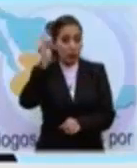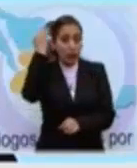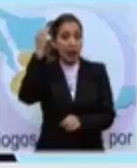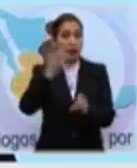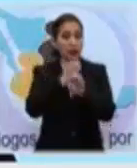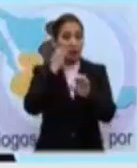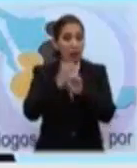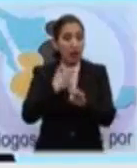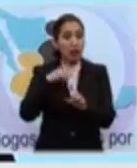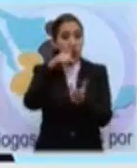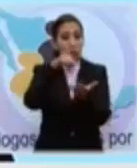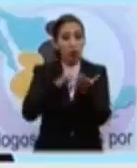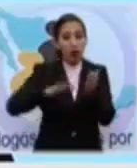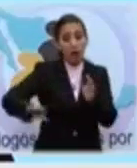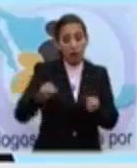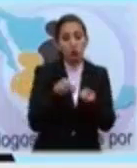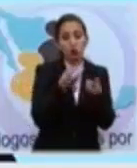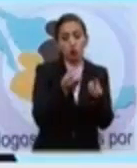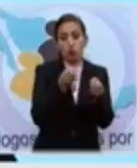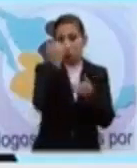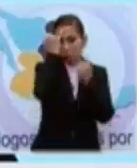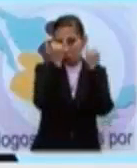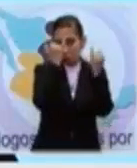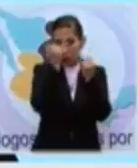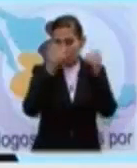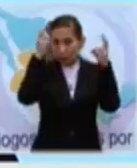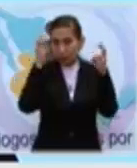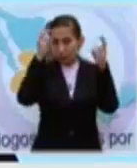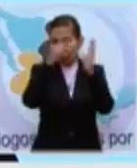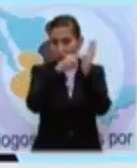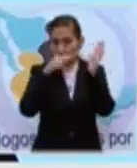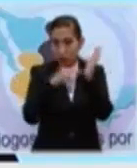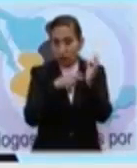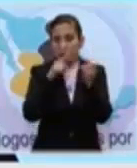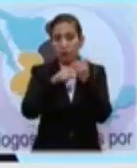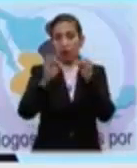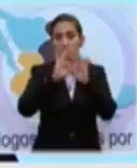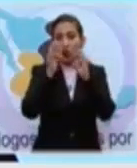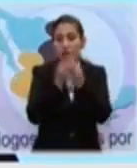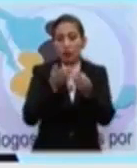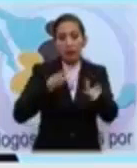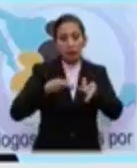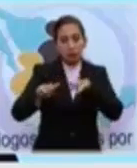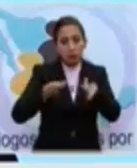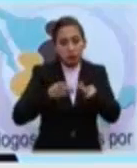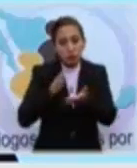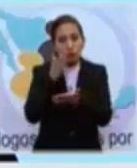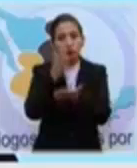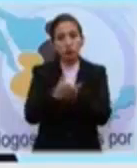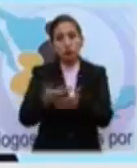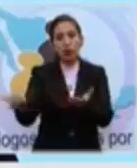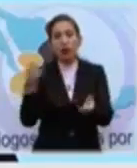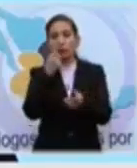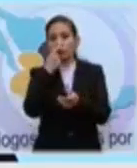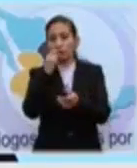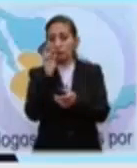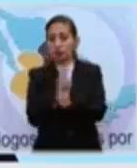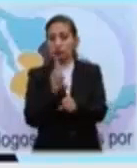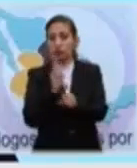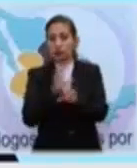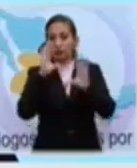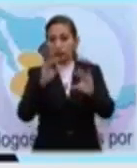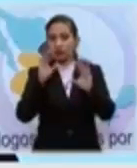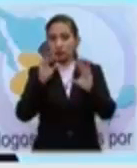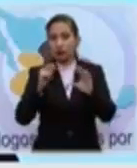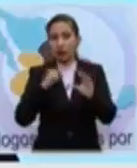realizó importantes aportaciones al sistema de salud en materia de normatividad, modelos de gestión, farmacovigilancia,